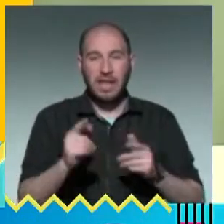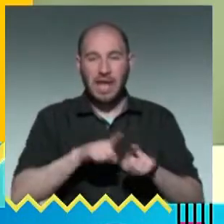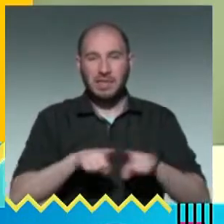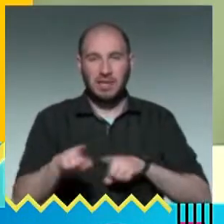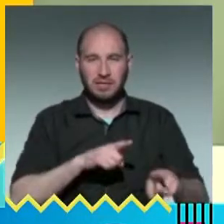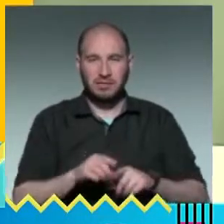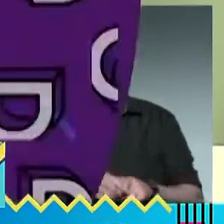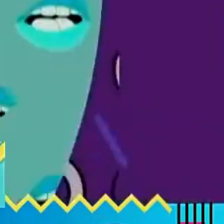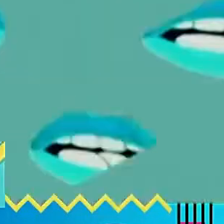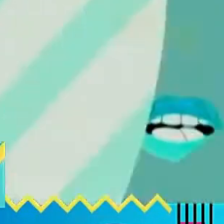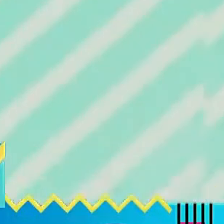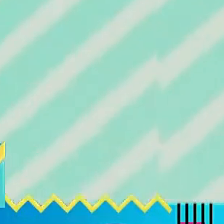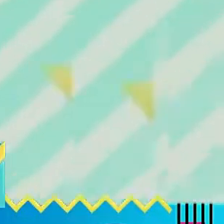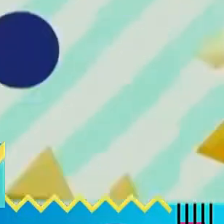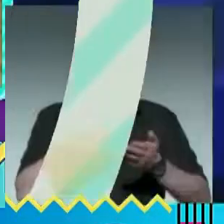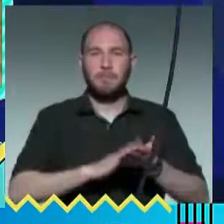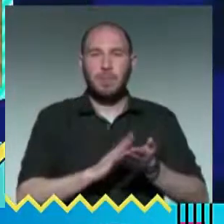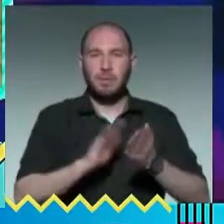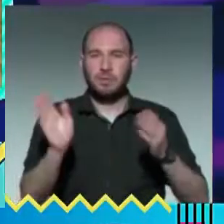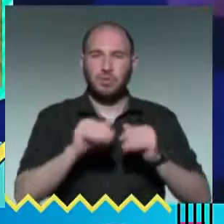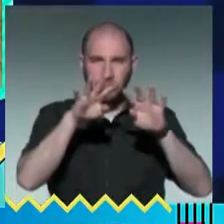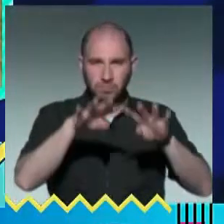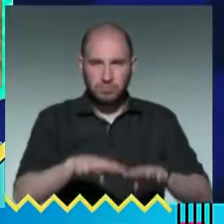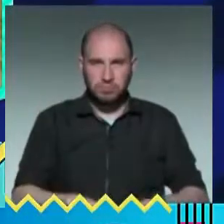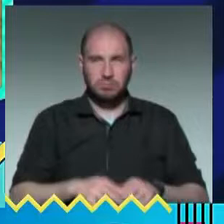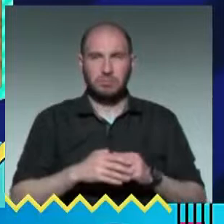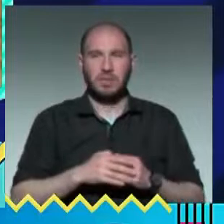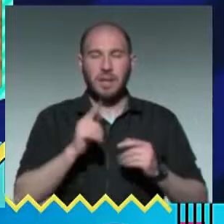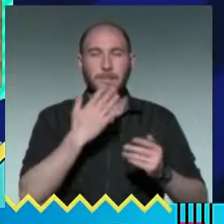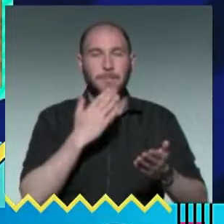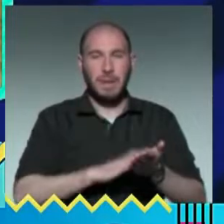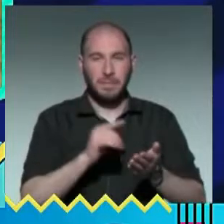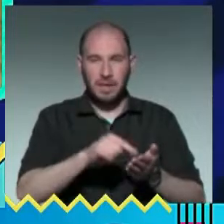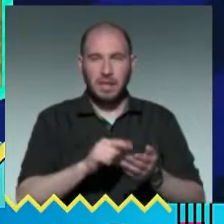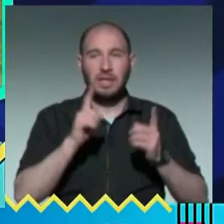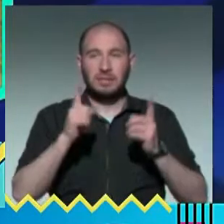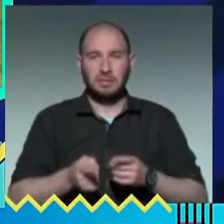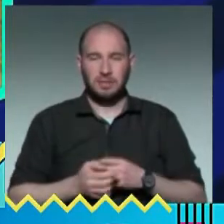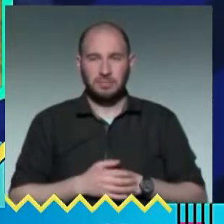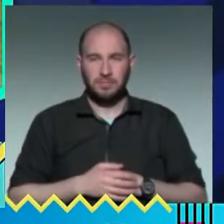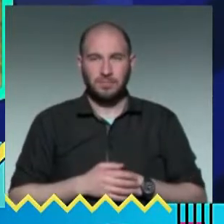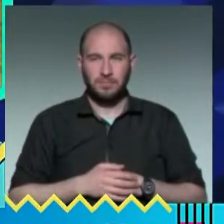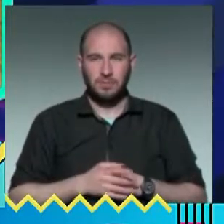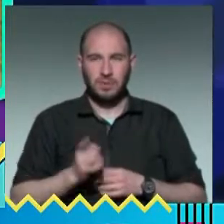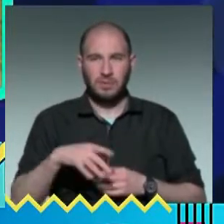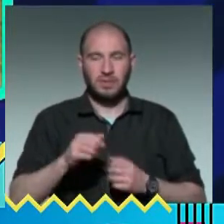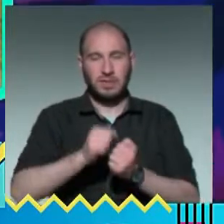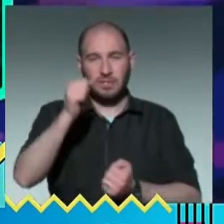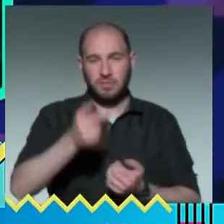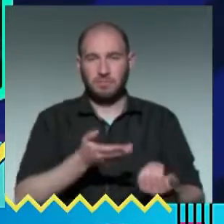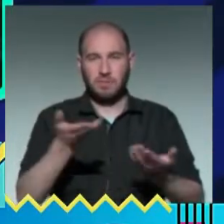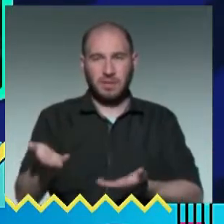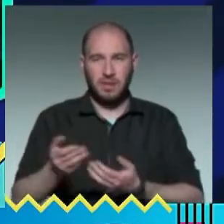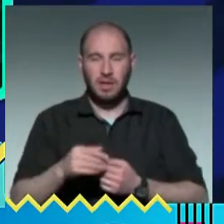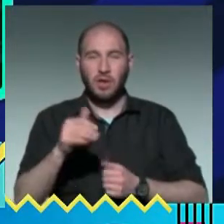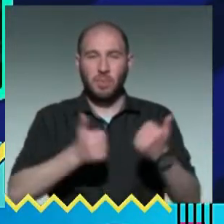internet absolutamente toda la documentación que íbamos a someter ahí. De esa documentación también derivaron los pliegos que armamos para